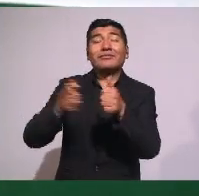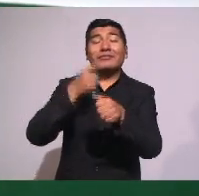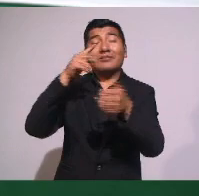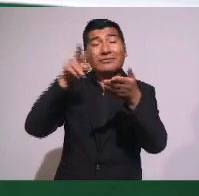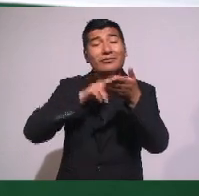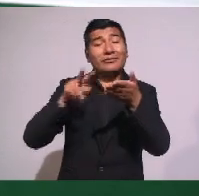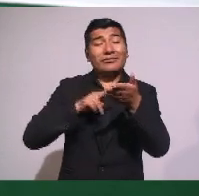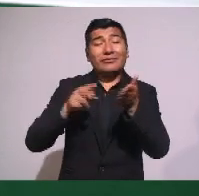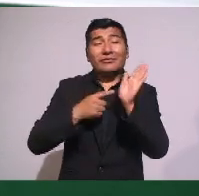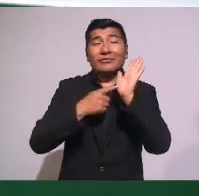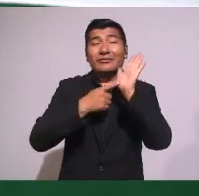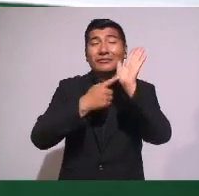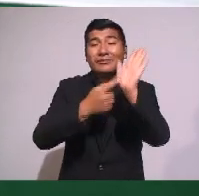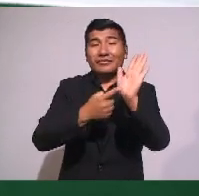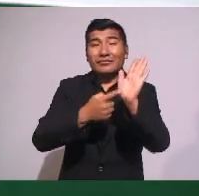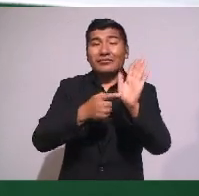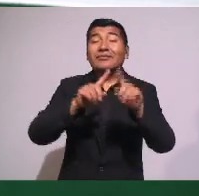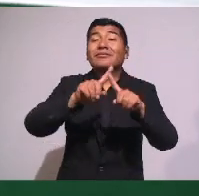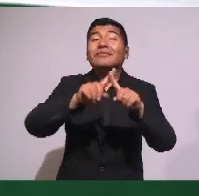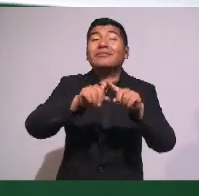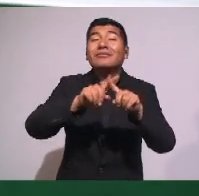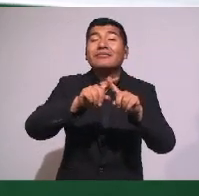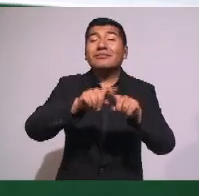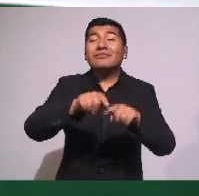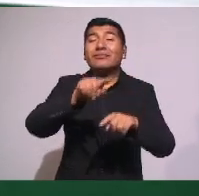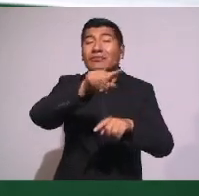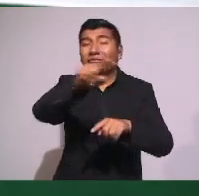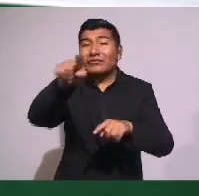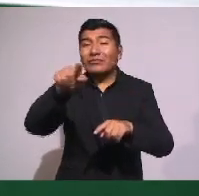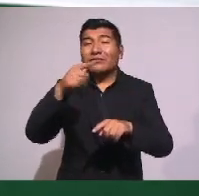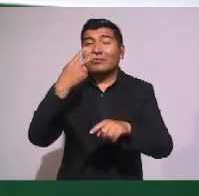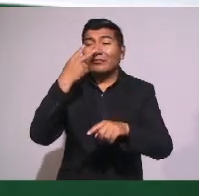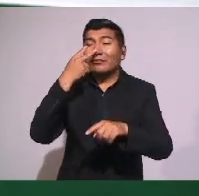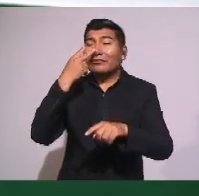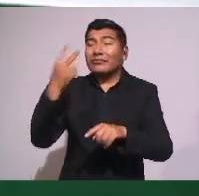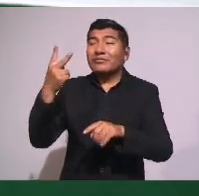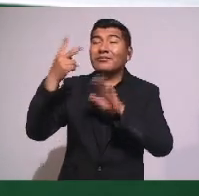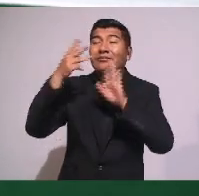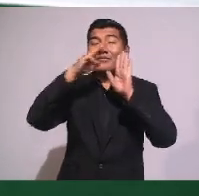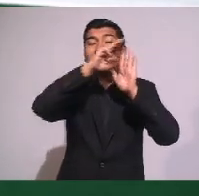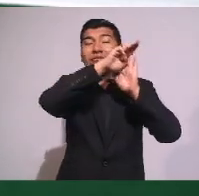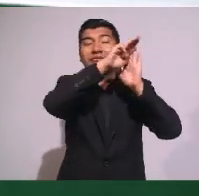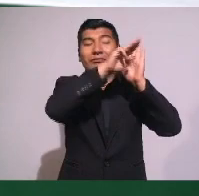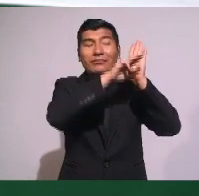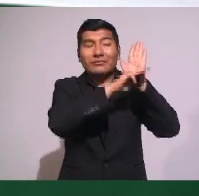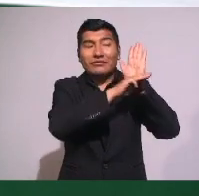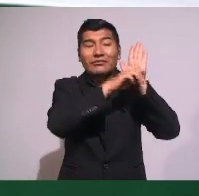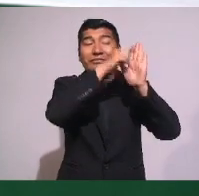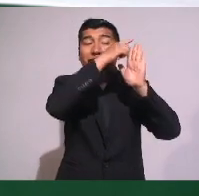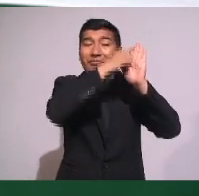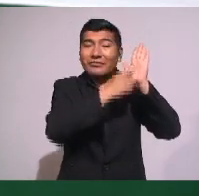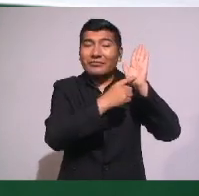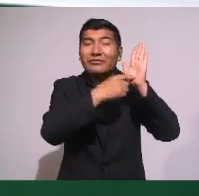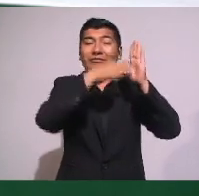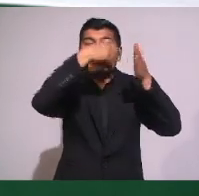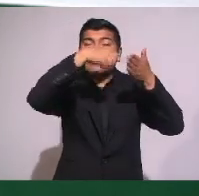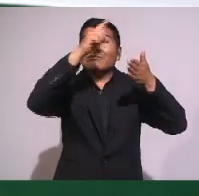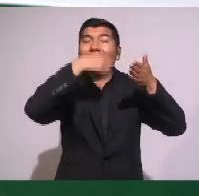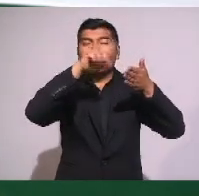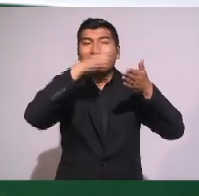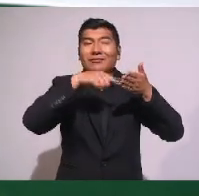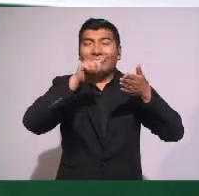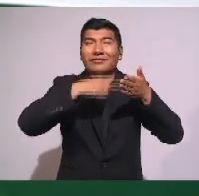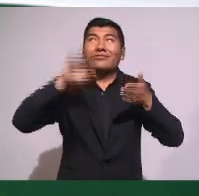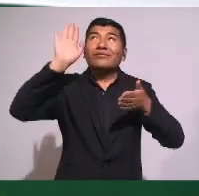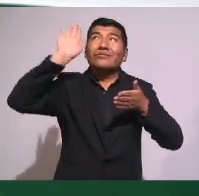Eclesiástico: si quieres, puedes observar los mandamientos y cumplir fielmente lo que agrada al